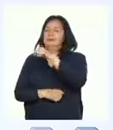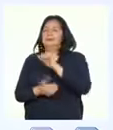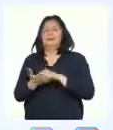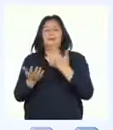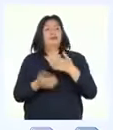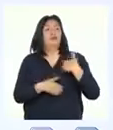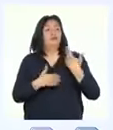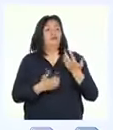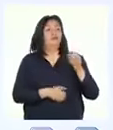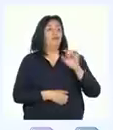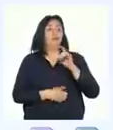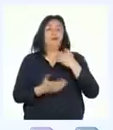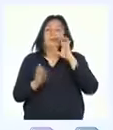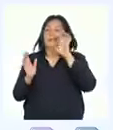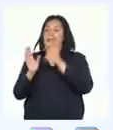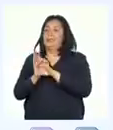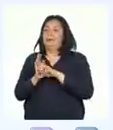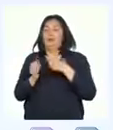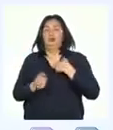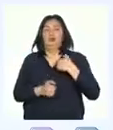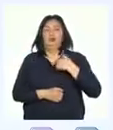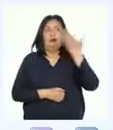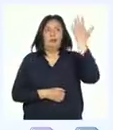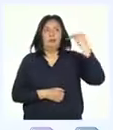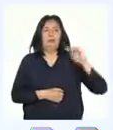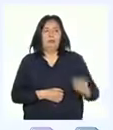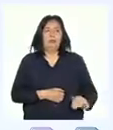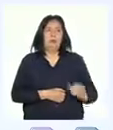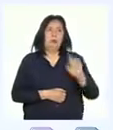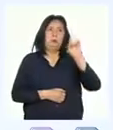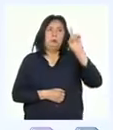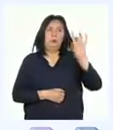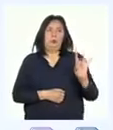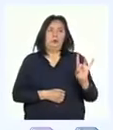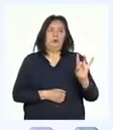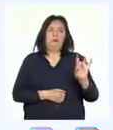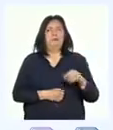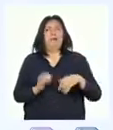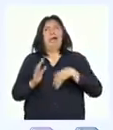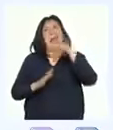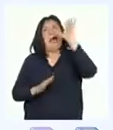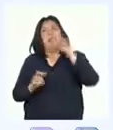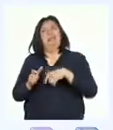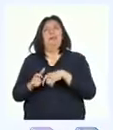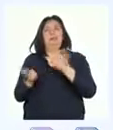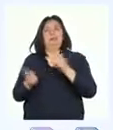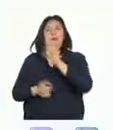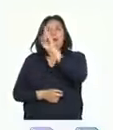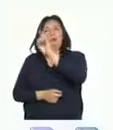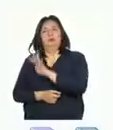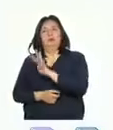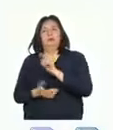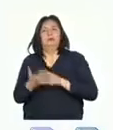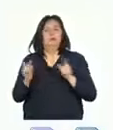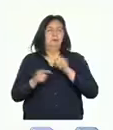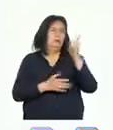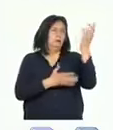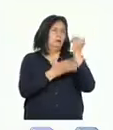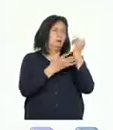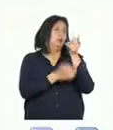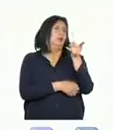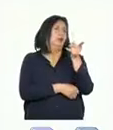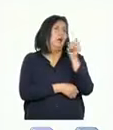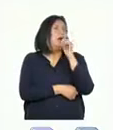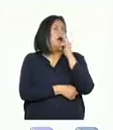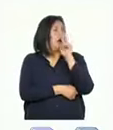es muy útil, porque por ejemplo de pequeña yo pensaba que 1/8 era más grande que 1/4, pero con este tipo de